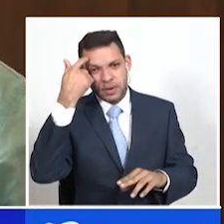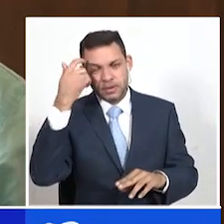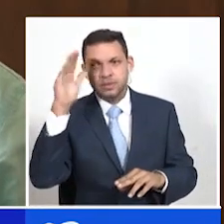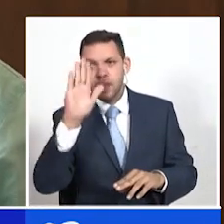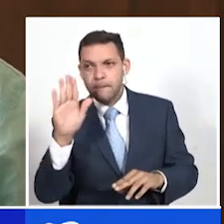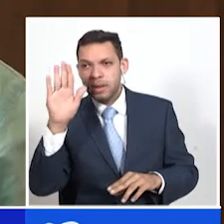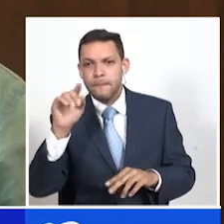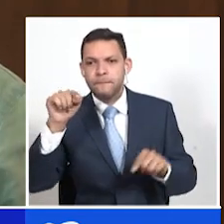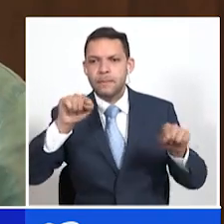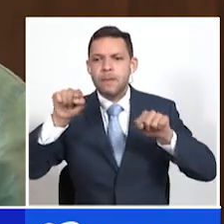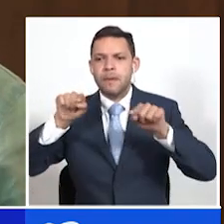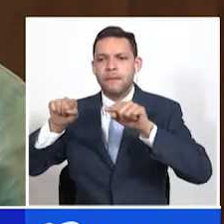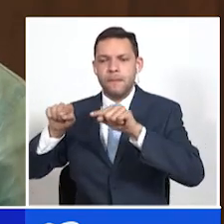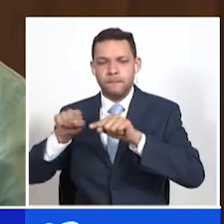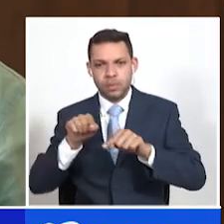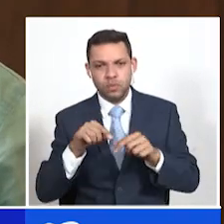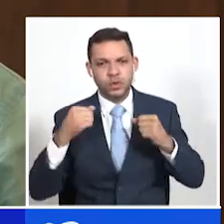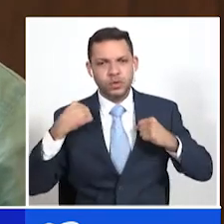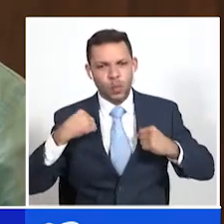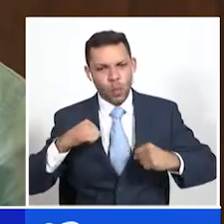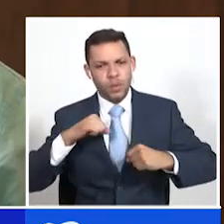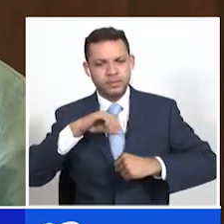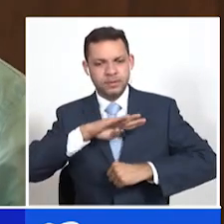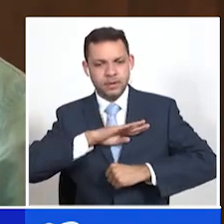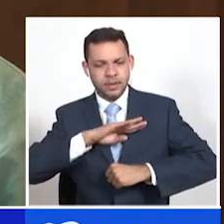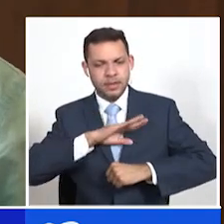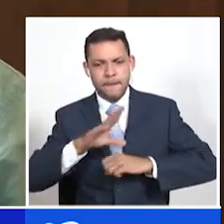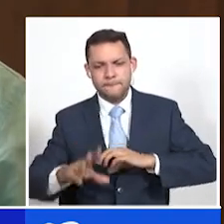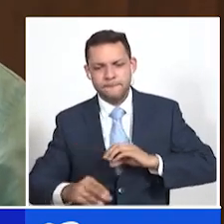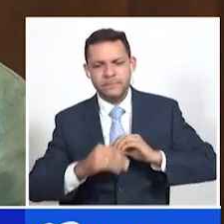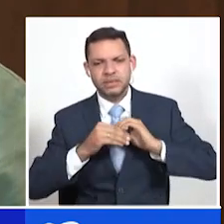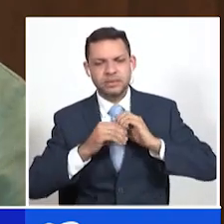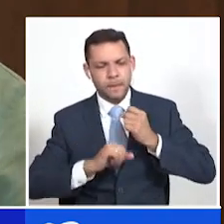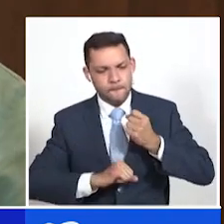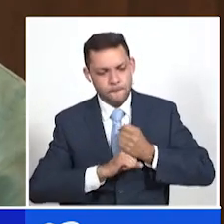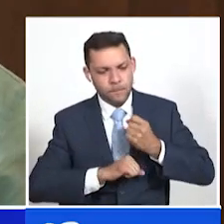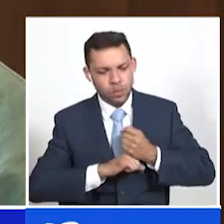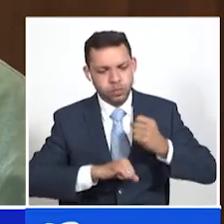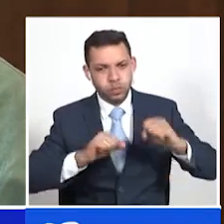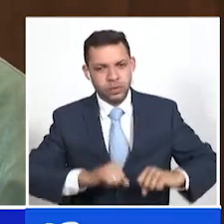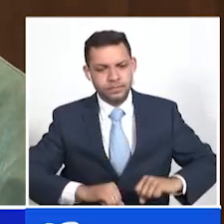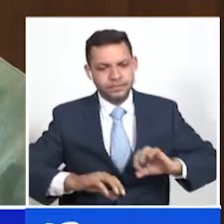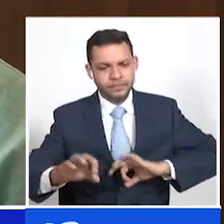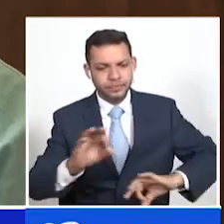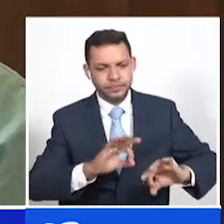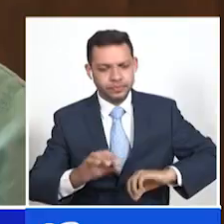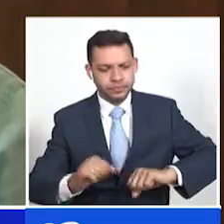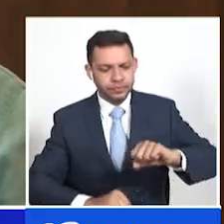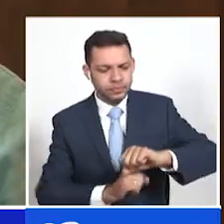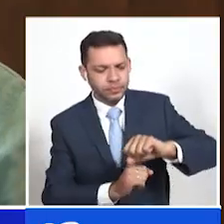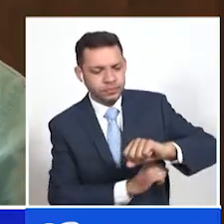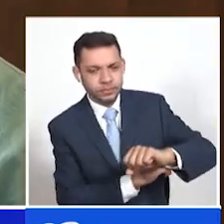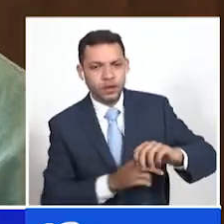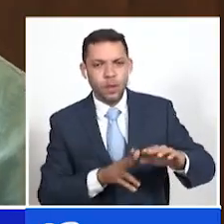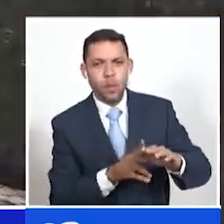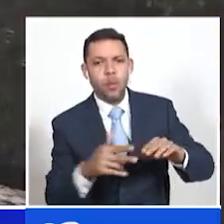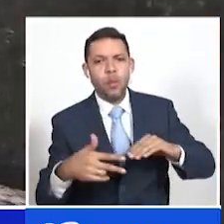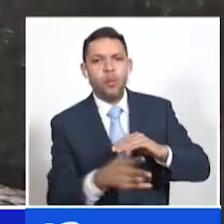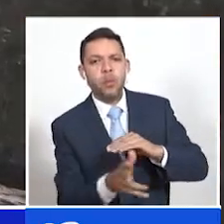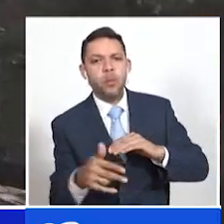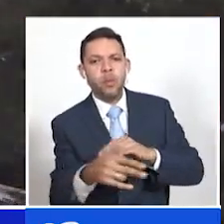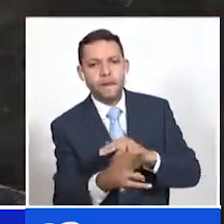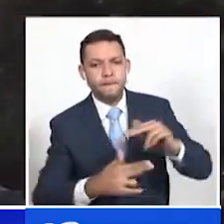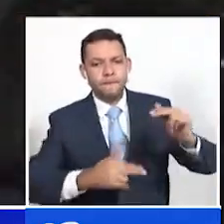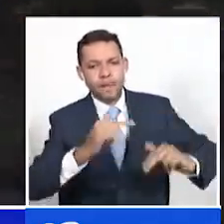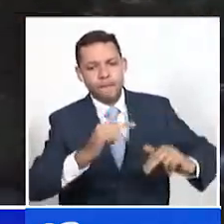departamentales, ahora con un esfuerzo de la alcaldía vamos a poder hacer el mantenimiento, no solo a las departamentales, sino a las municipales.